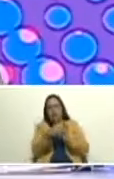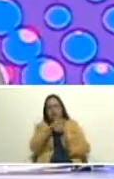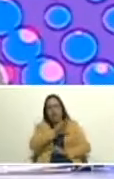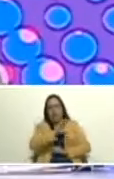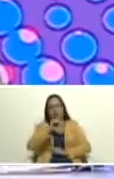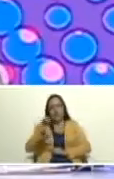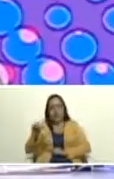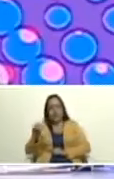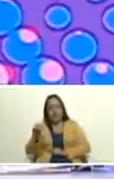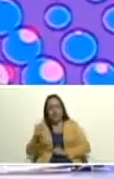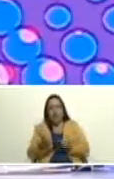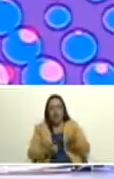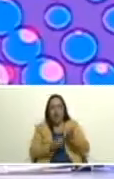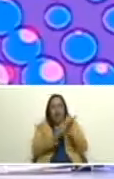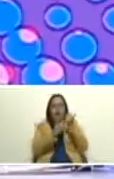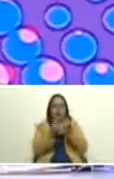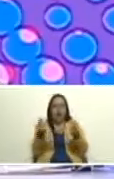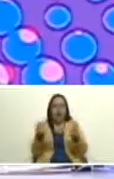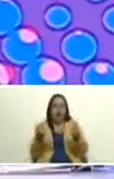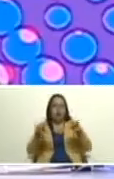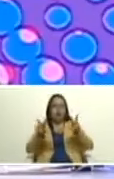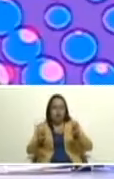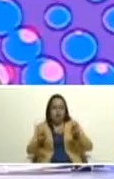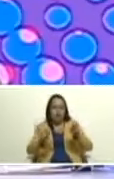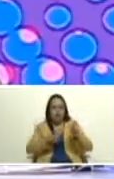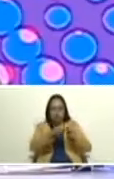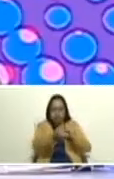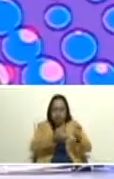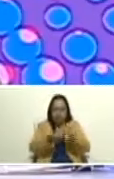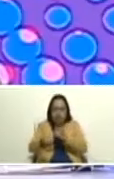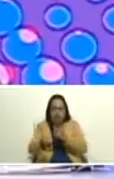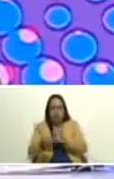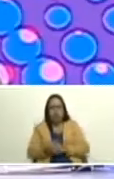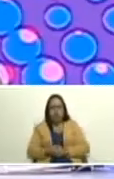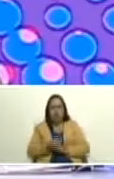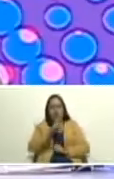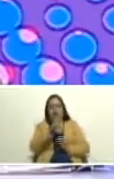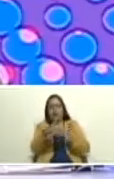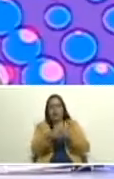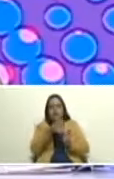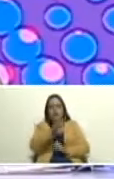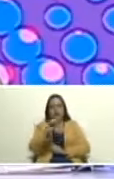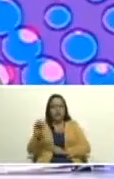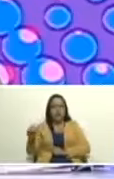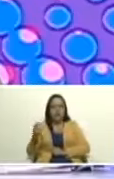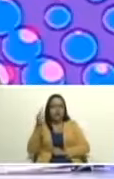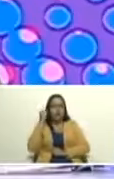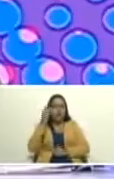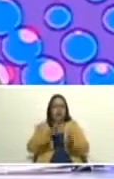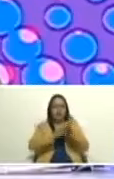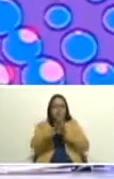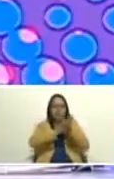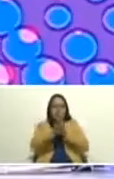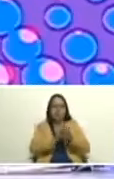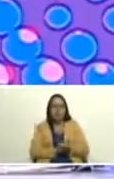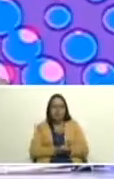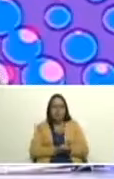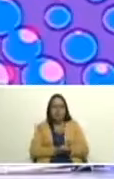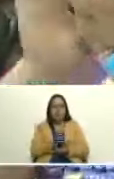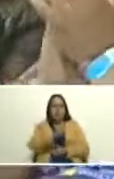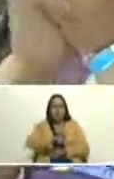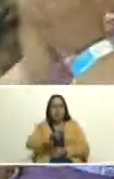1.500 créditos nuevos a 1.500 emprendedoras a través de